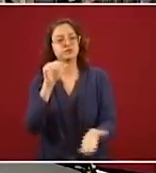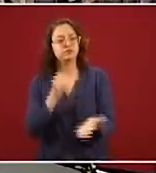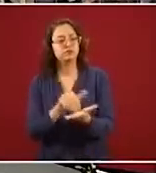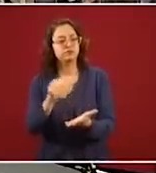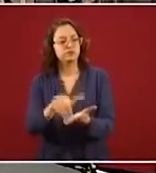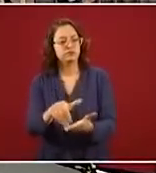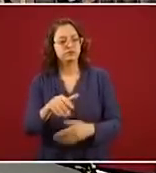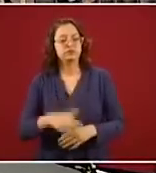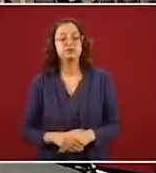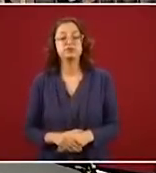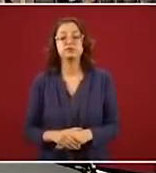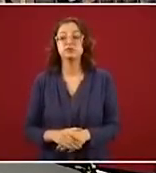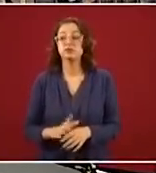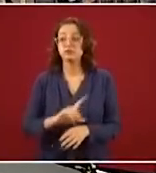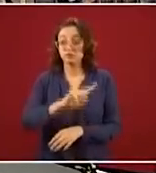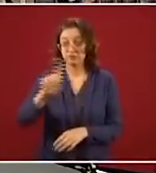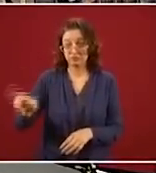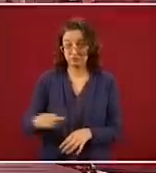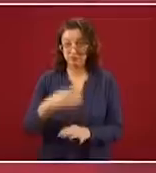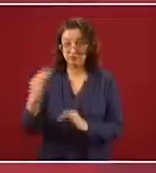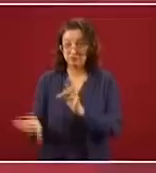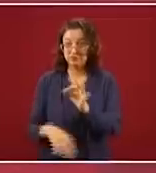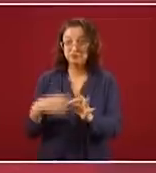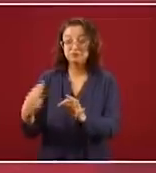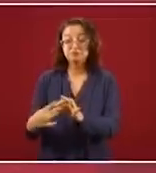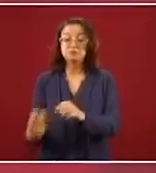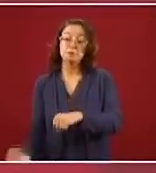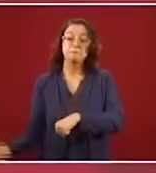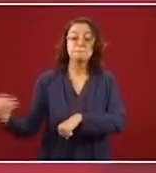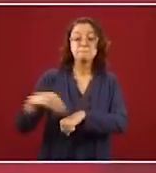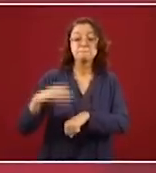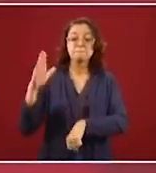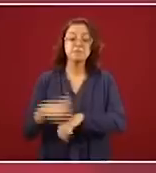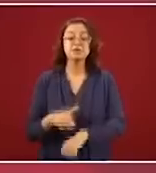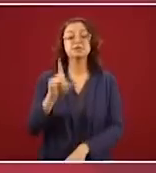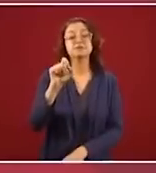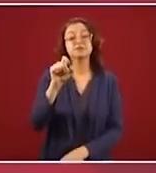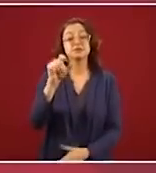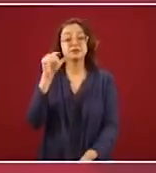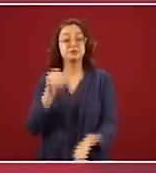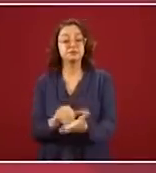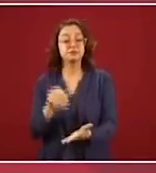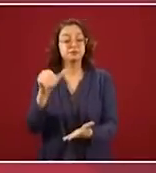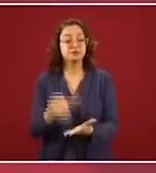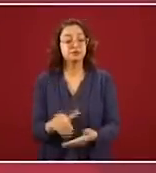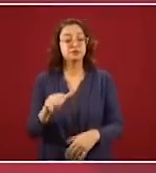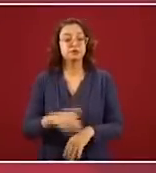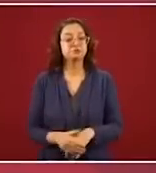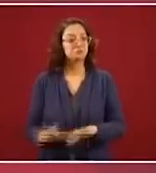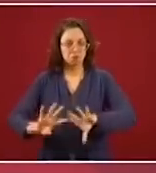y para concluirlo faltan 20, o sea, va a costar 90 mil